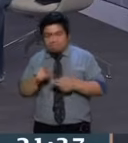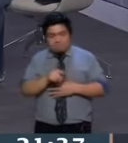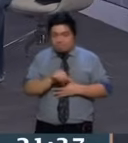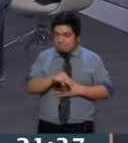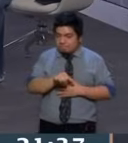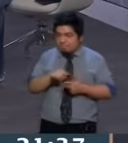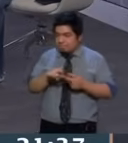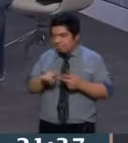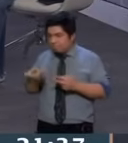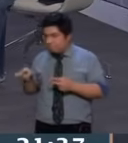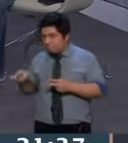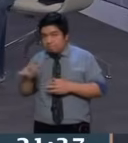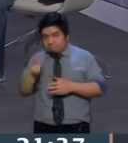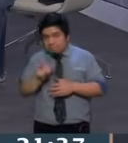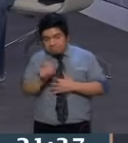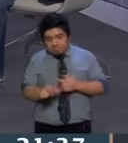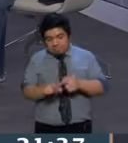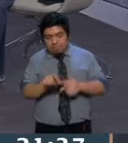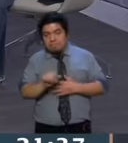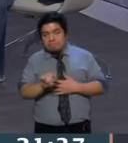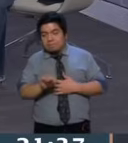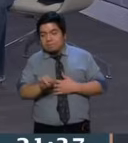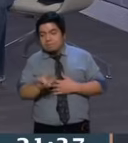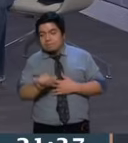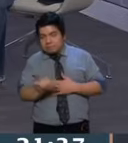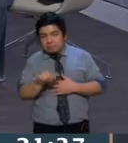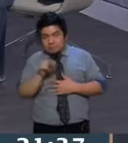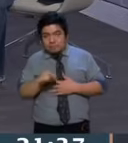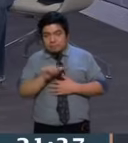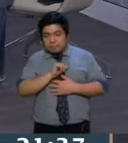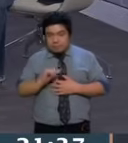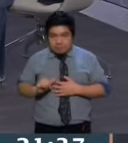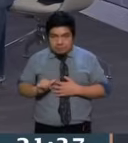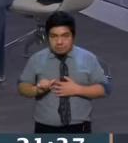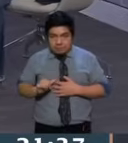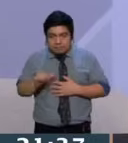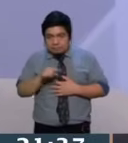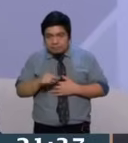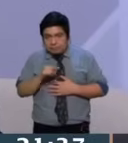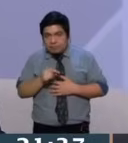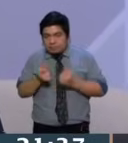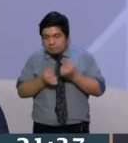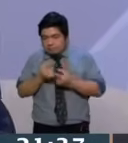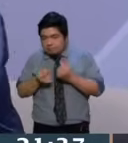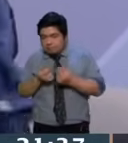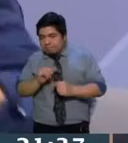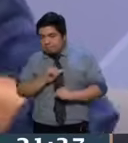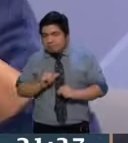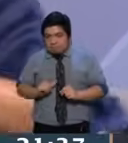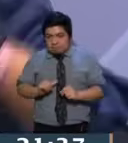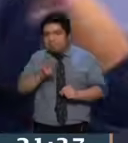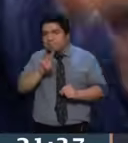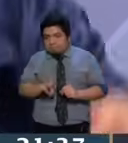qué es la propuesta en materia de cuidados. Santiago Taboada, siendo alcalde, fue de los pocos alcaldes que